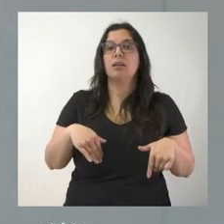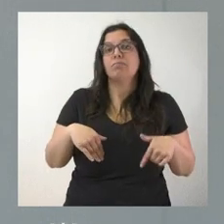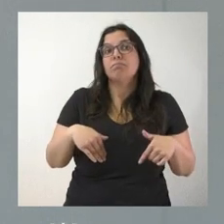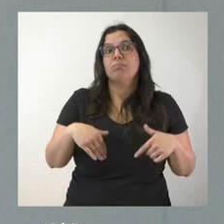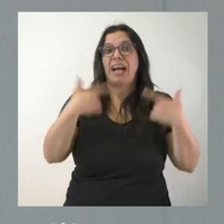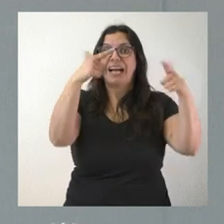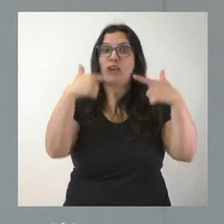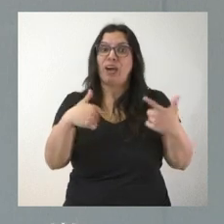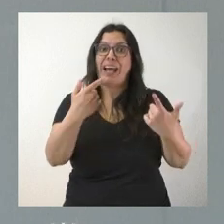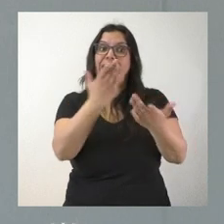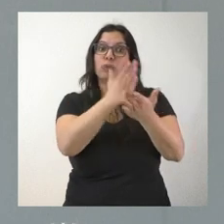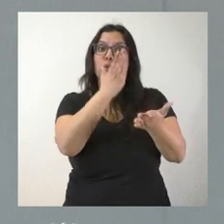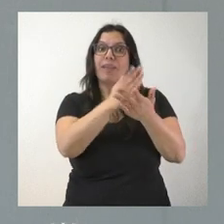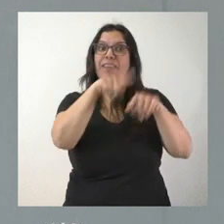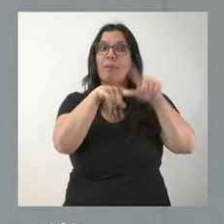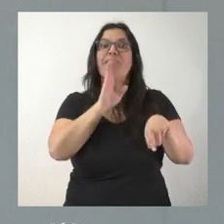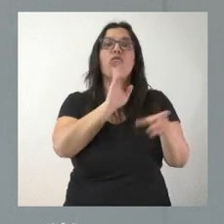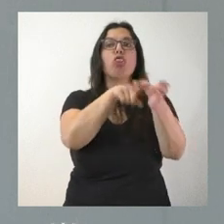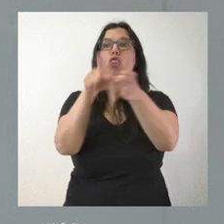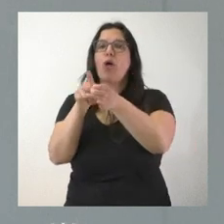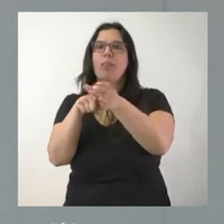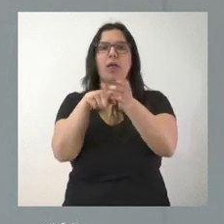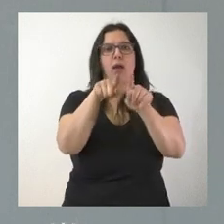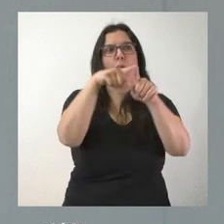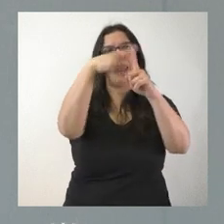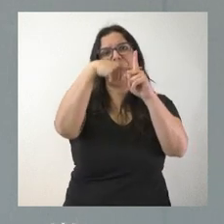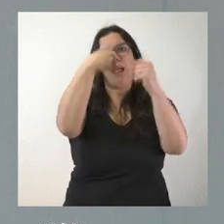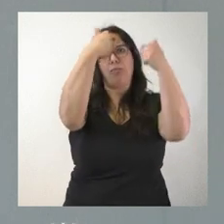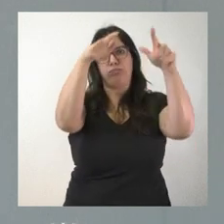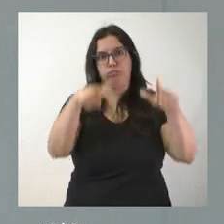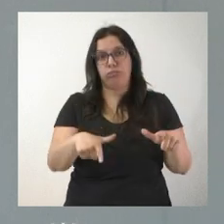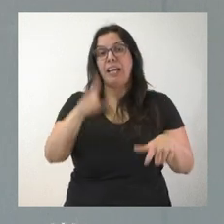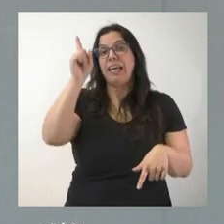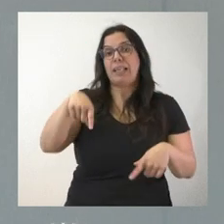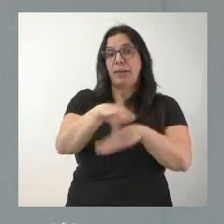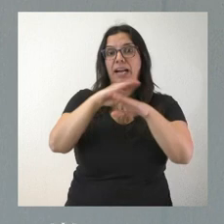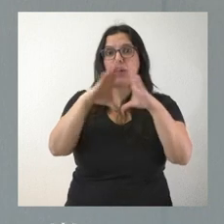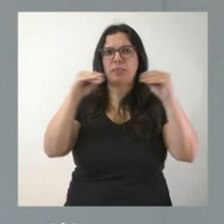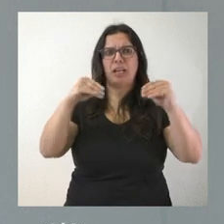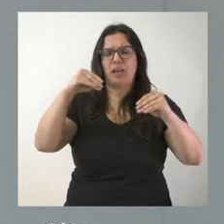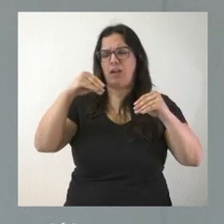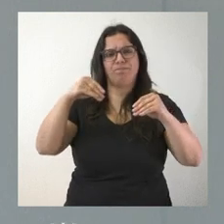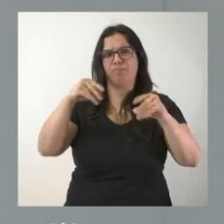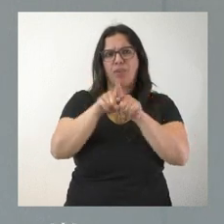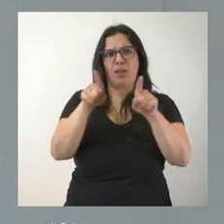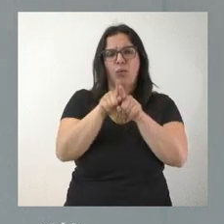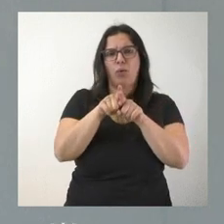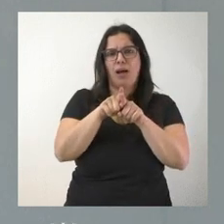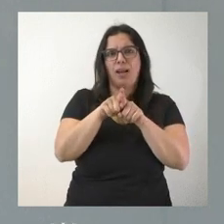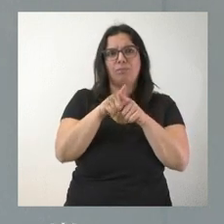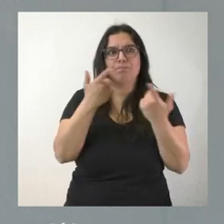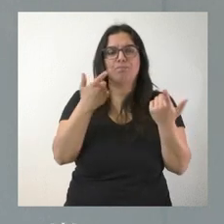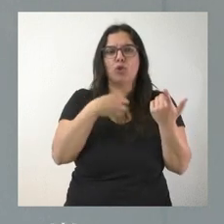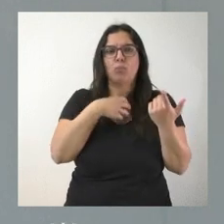según donde estudien y también distorsionando la carrera Universitaria a imposibilitar